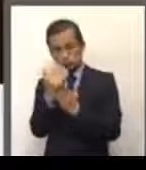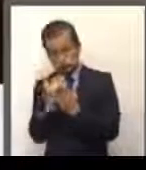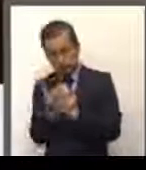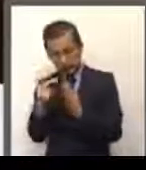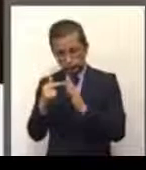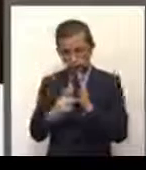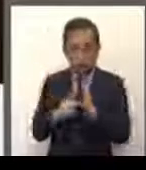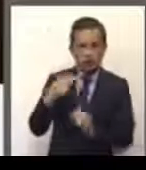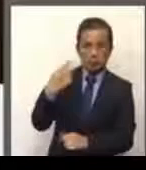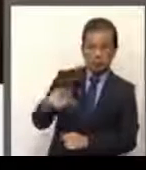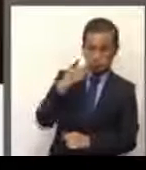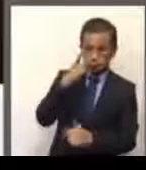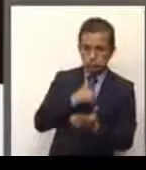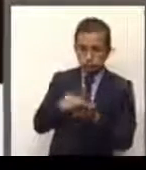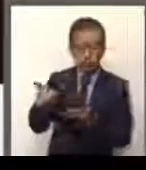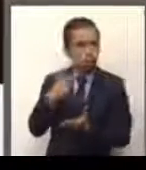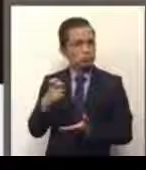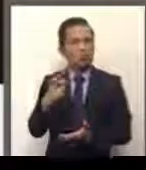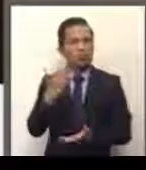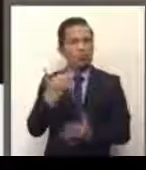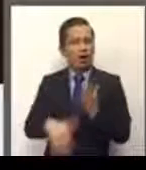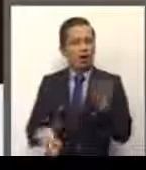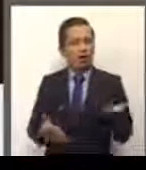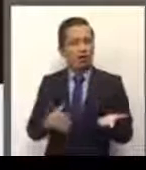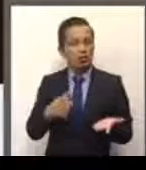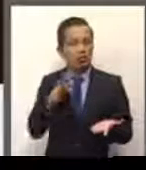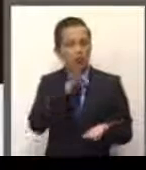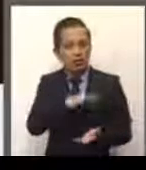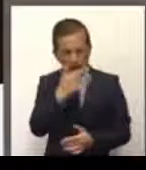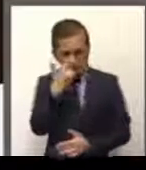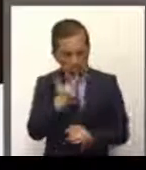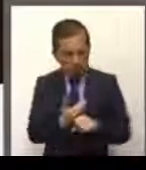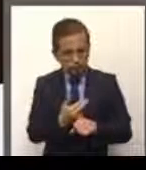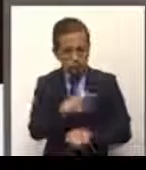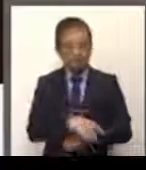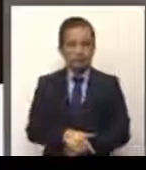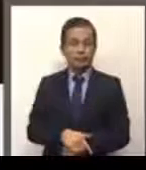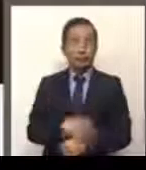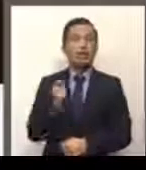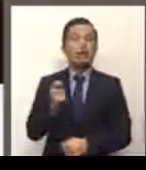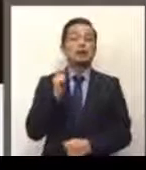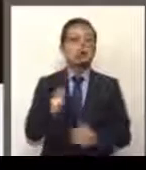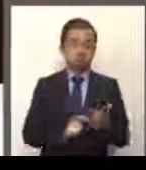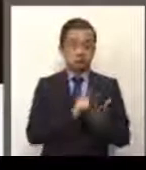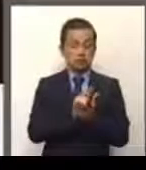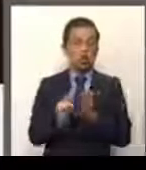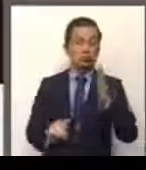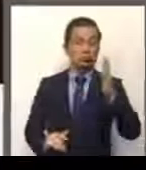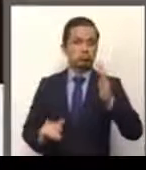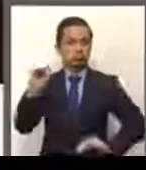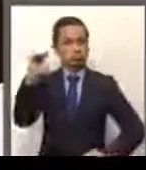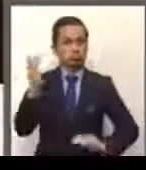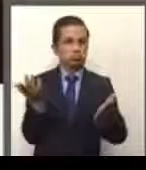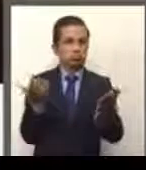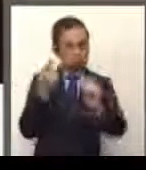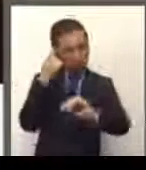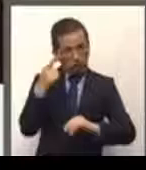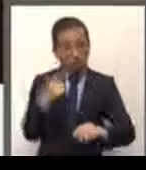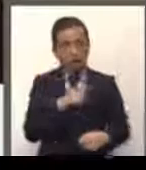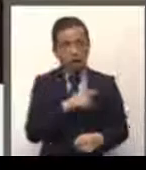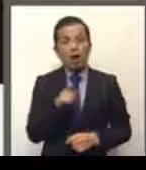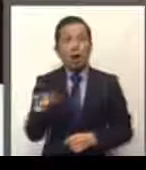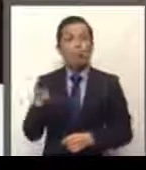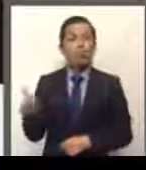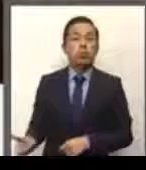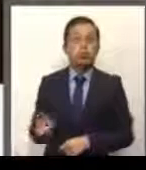derechos individuales y colectivos, lo que ocasiona una disparidad legislativa respecto de los derechos